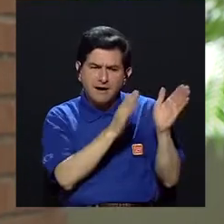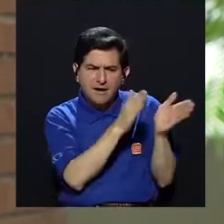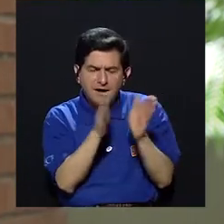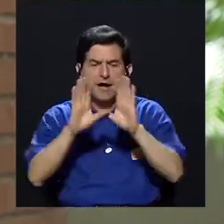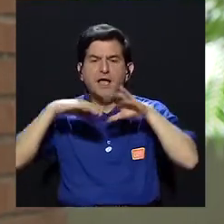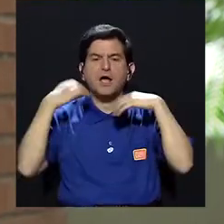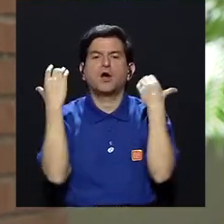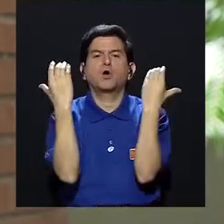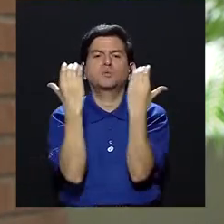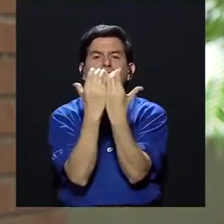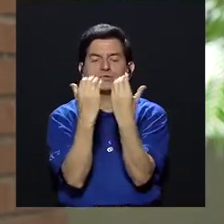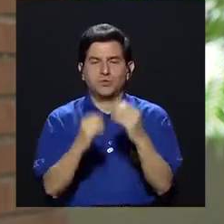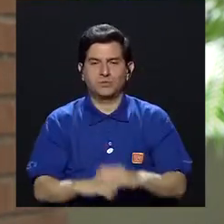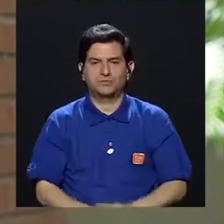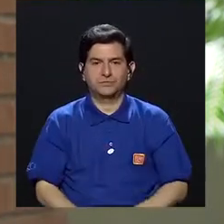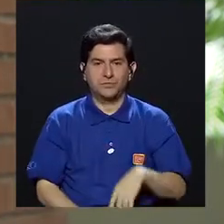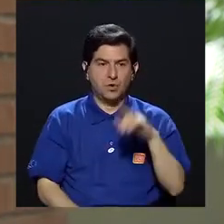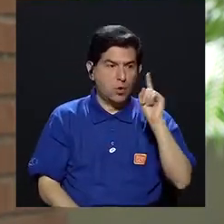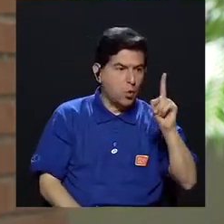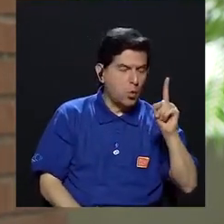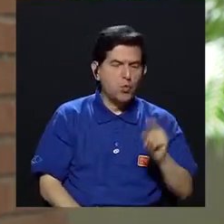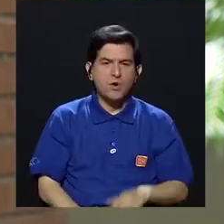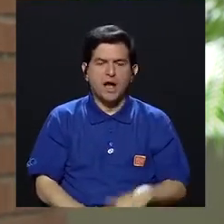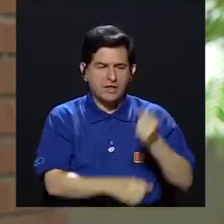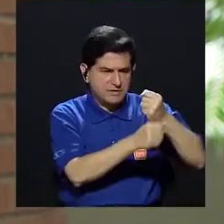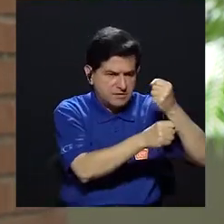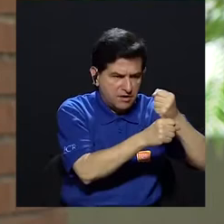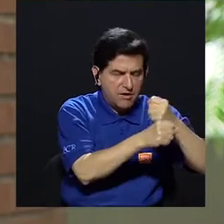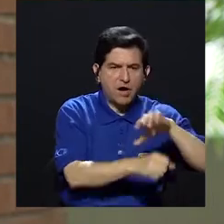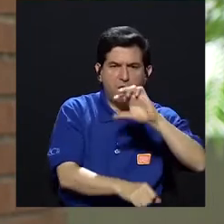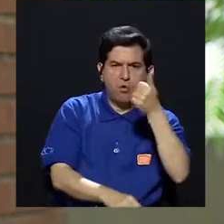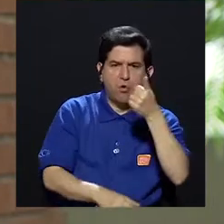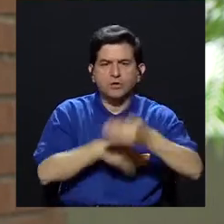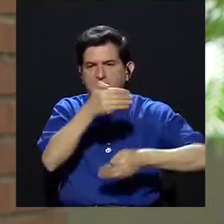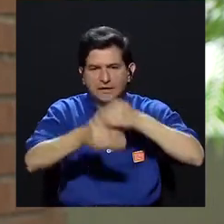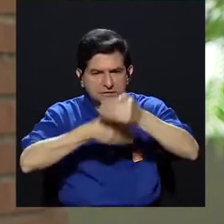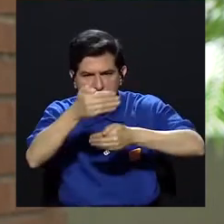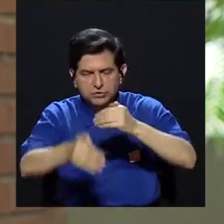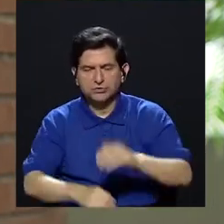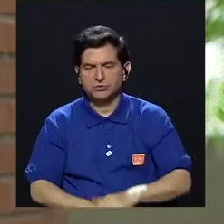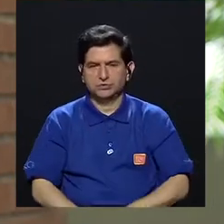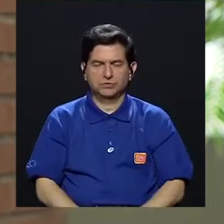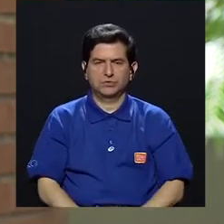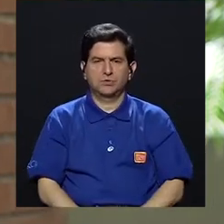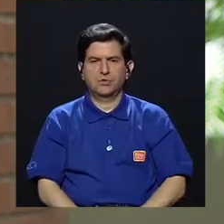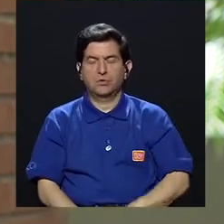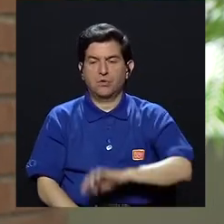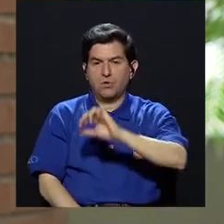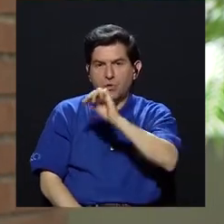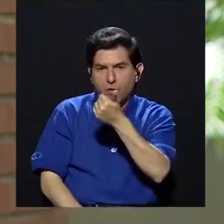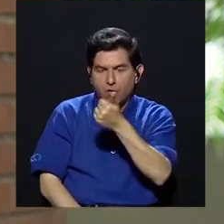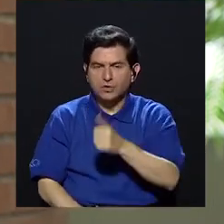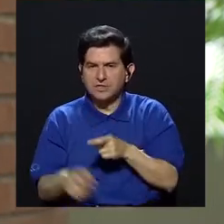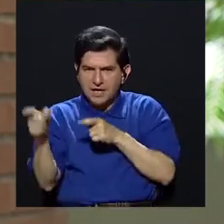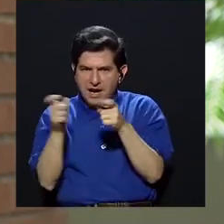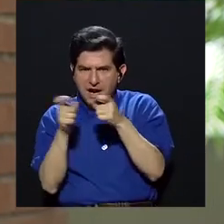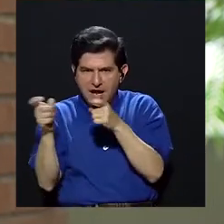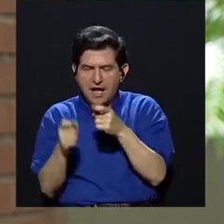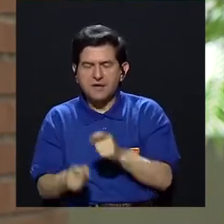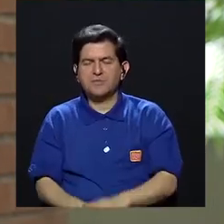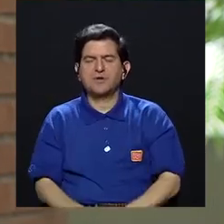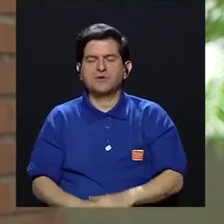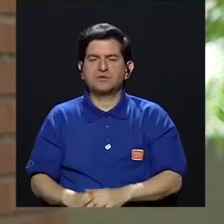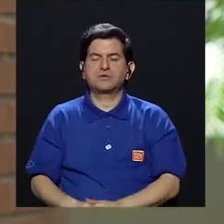organizar comisiones, se hace una comisión de obras, una comisión de gestión, una comisión de administración